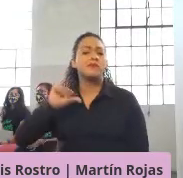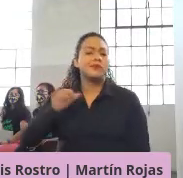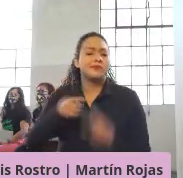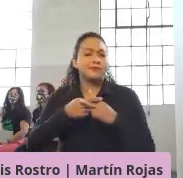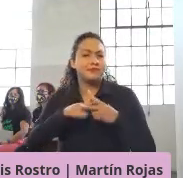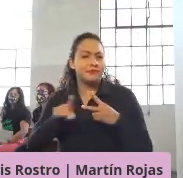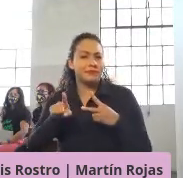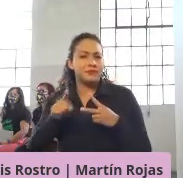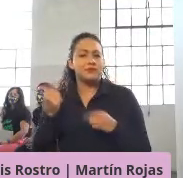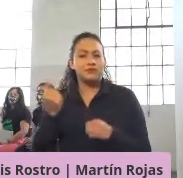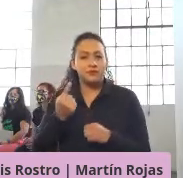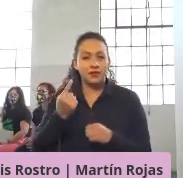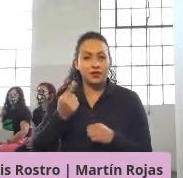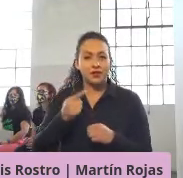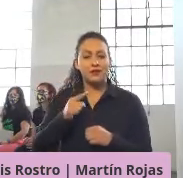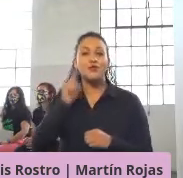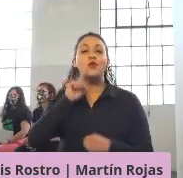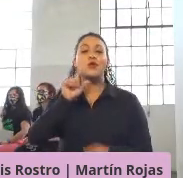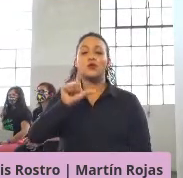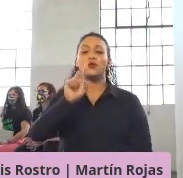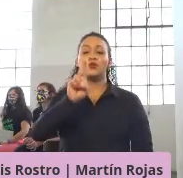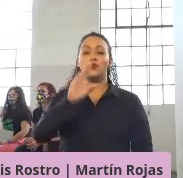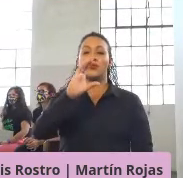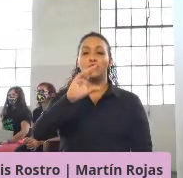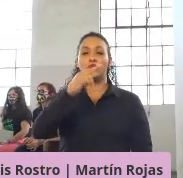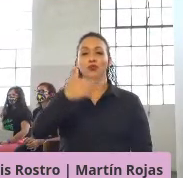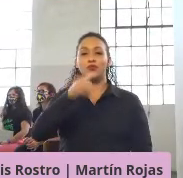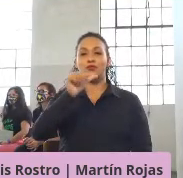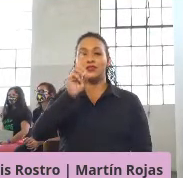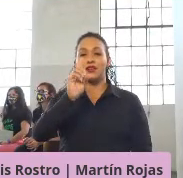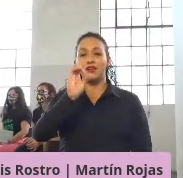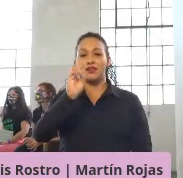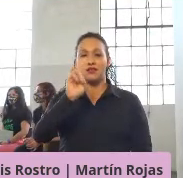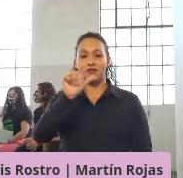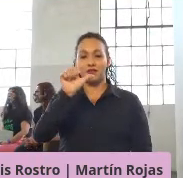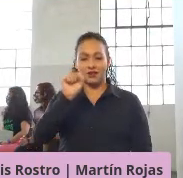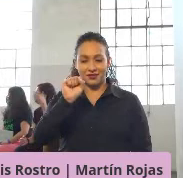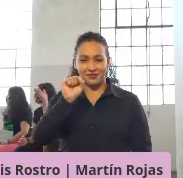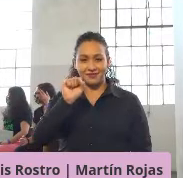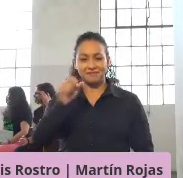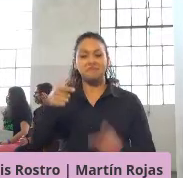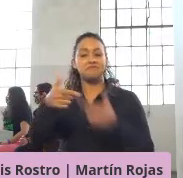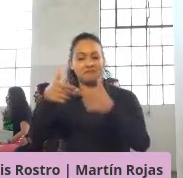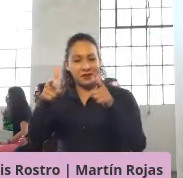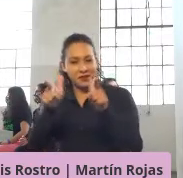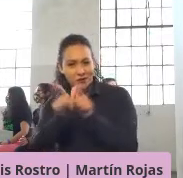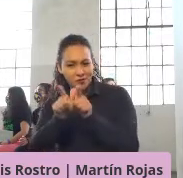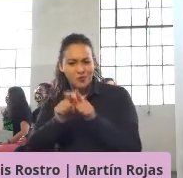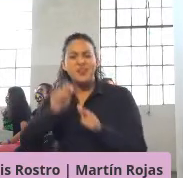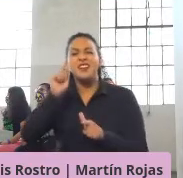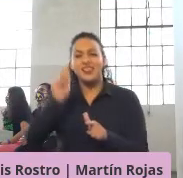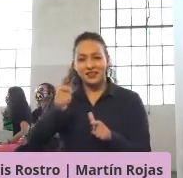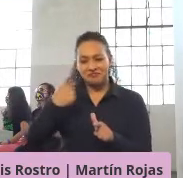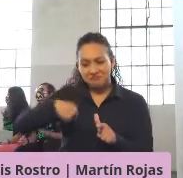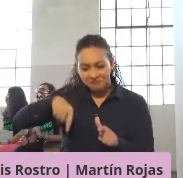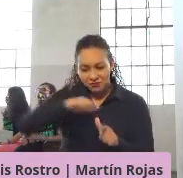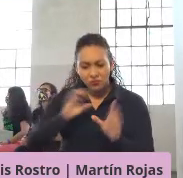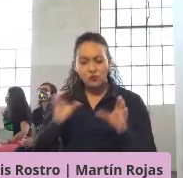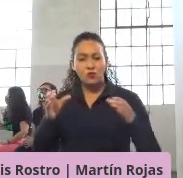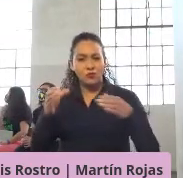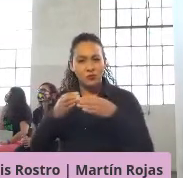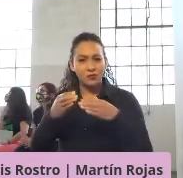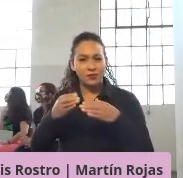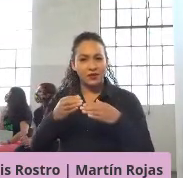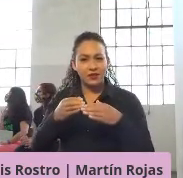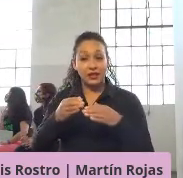correcto? Sí, correcto. ¿Se oye? ¿Se oye? Sí. Bueno, en Luchadoras somos una colectiva que ya